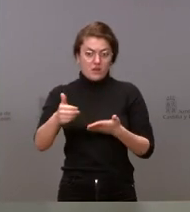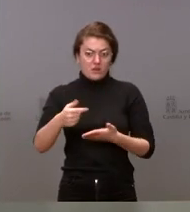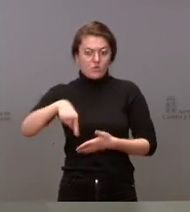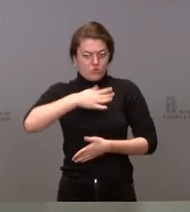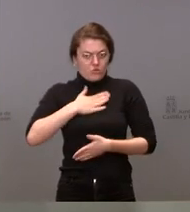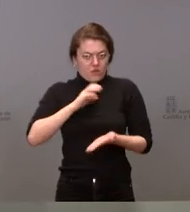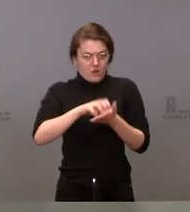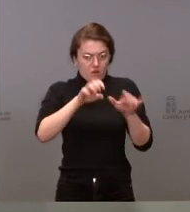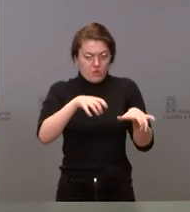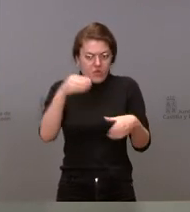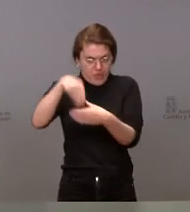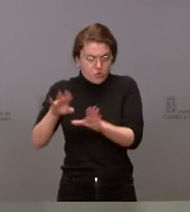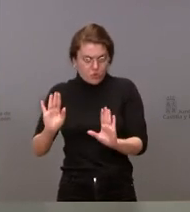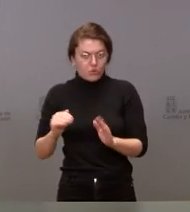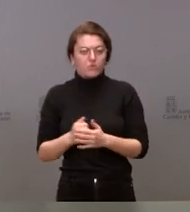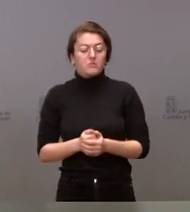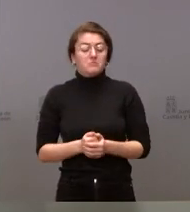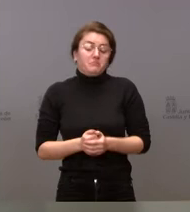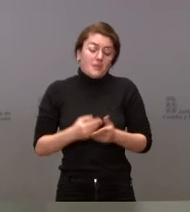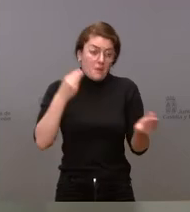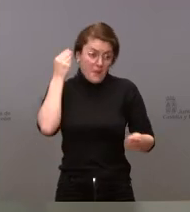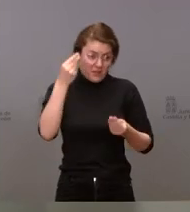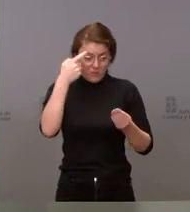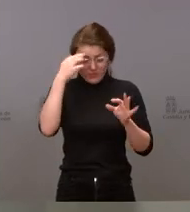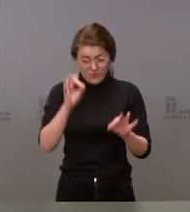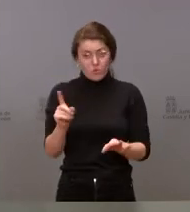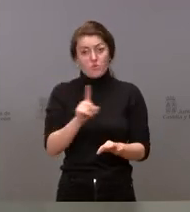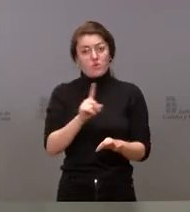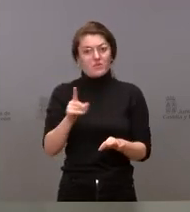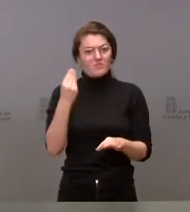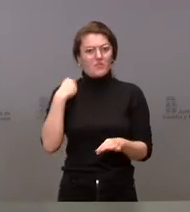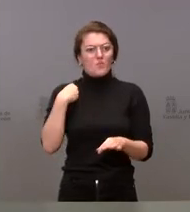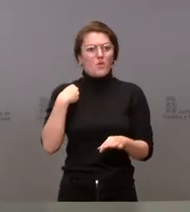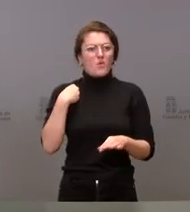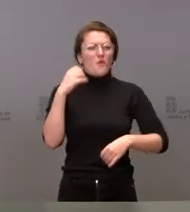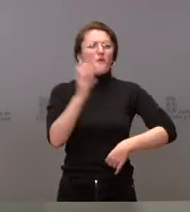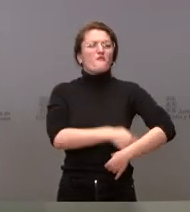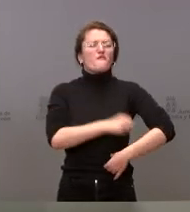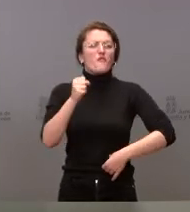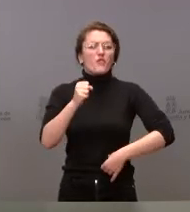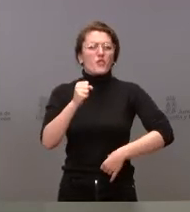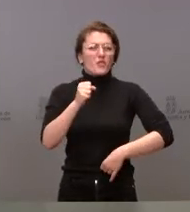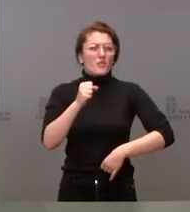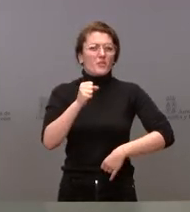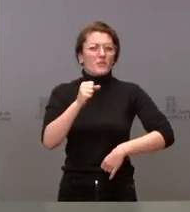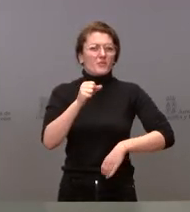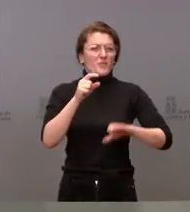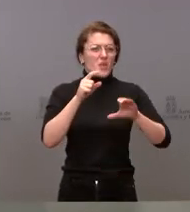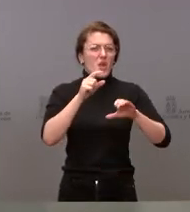razonable que los fondos de la unión europea se utilicen por parte del gobierno discrecionalmente para